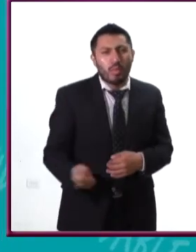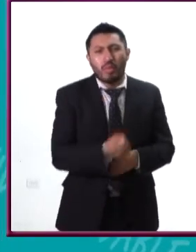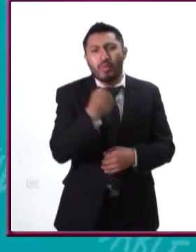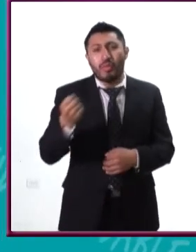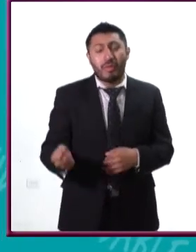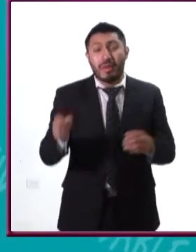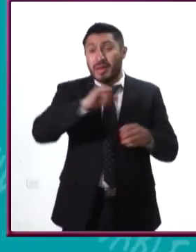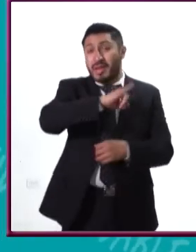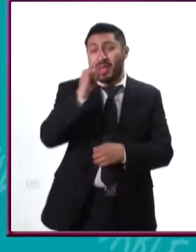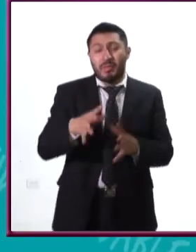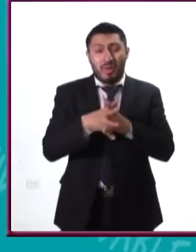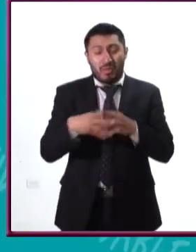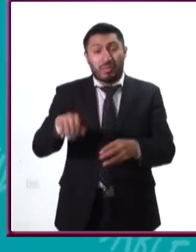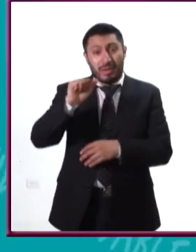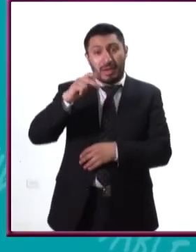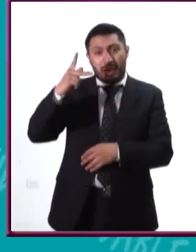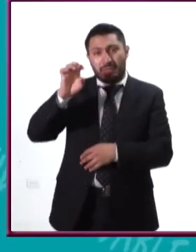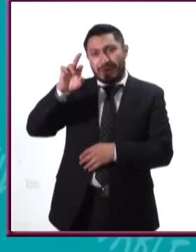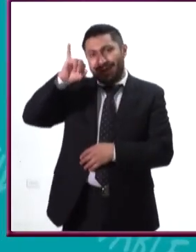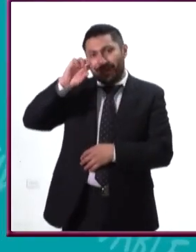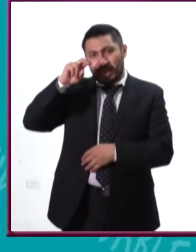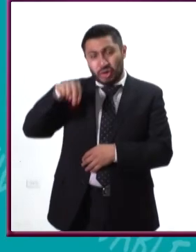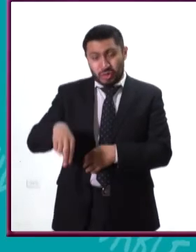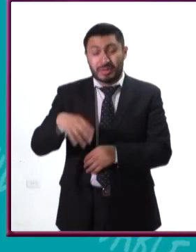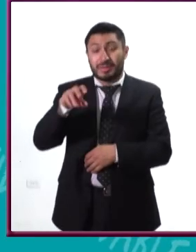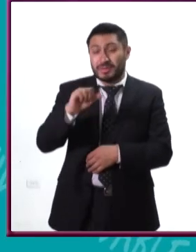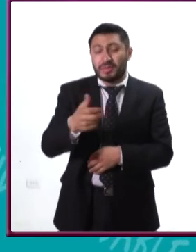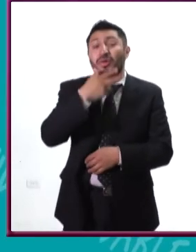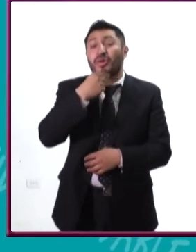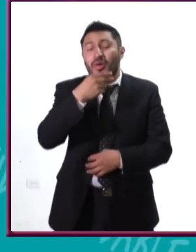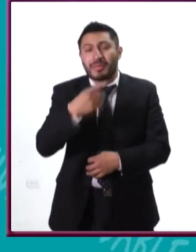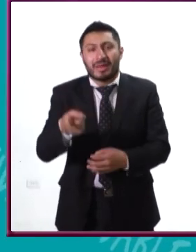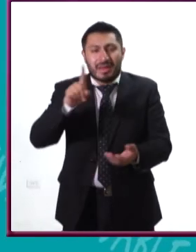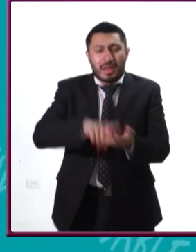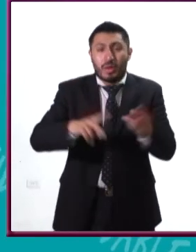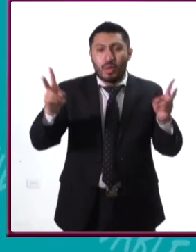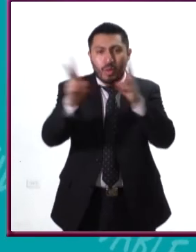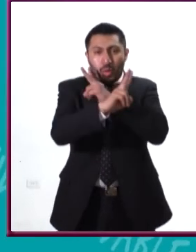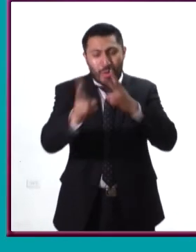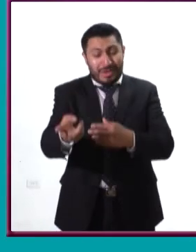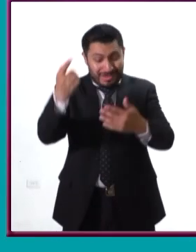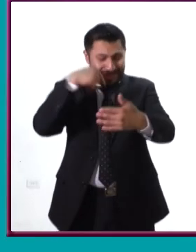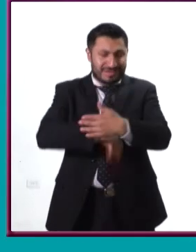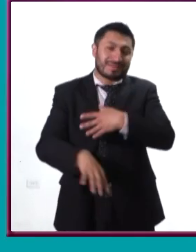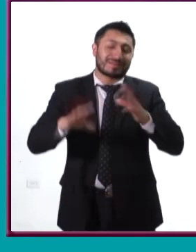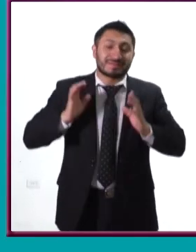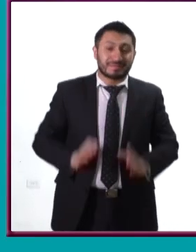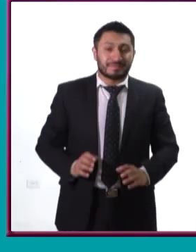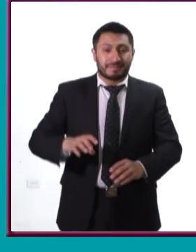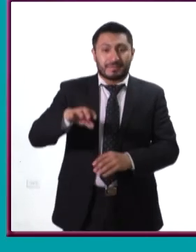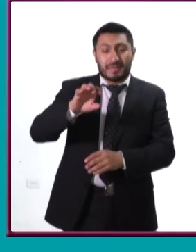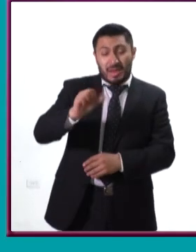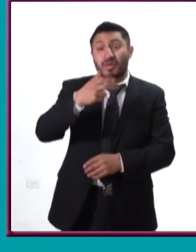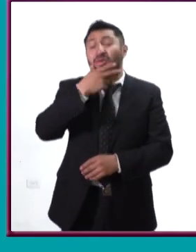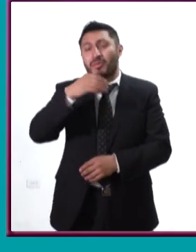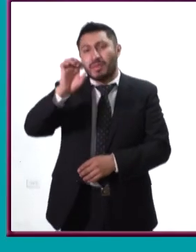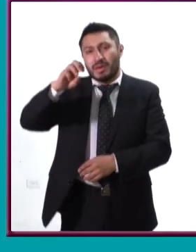e infinita llamada apeiron. Anaxímenes sostuvo que el aire era lo que nos